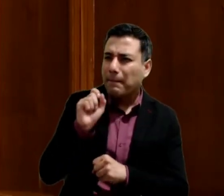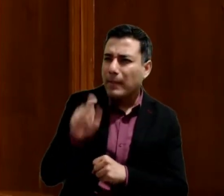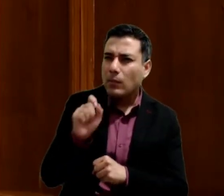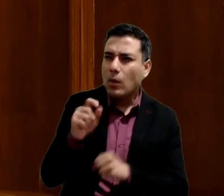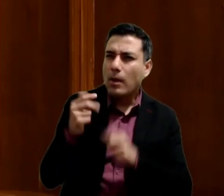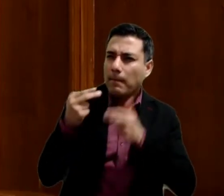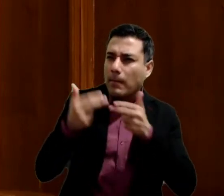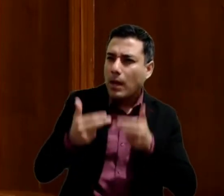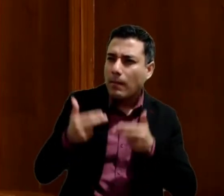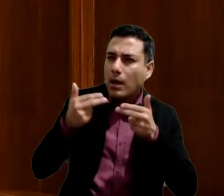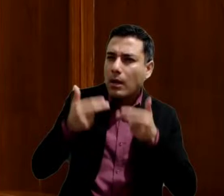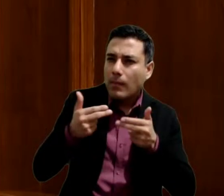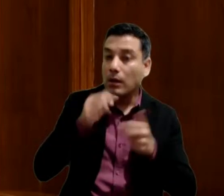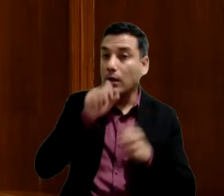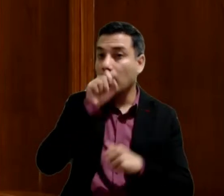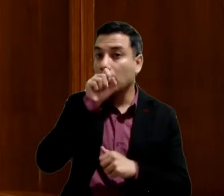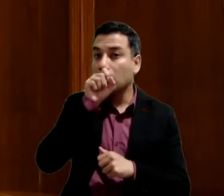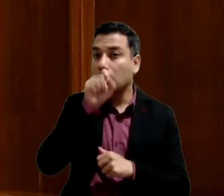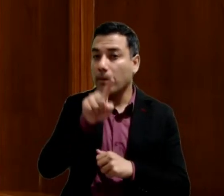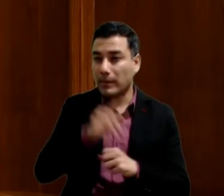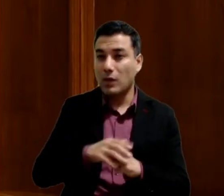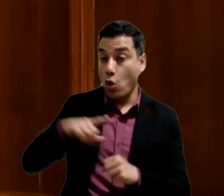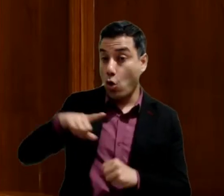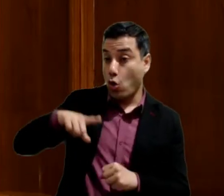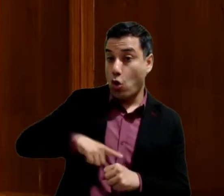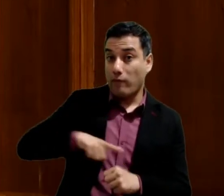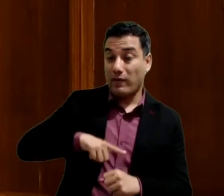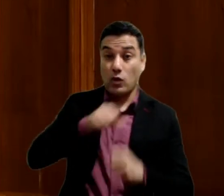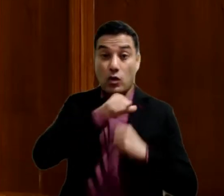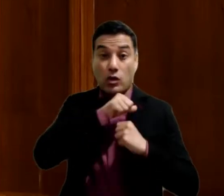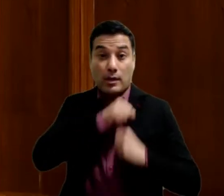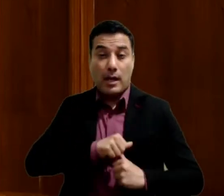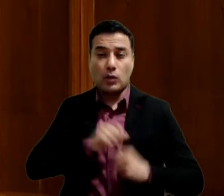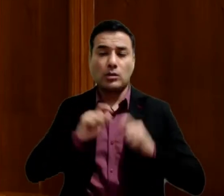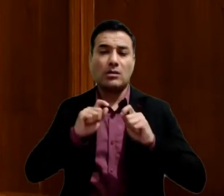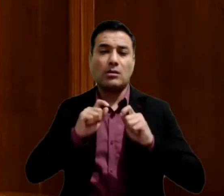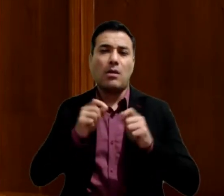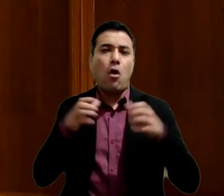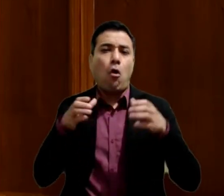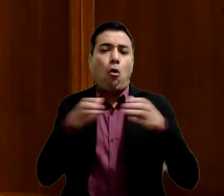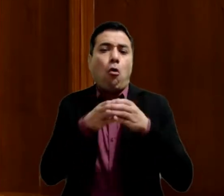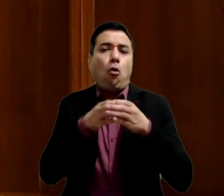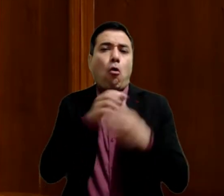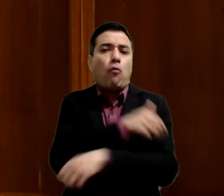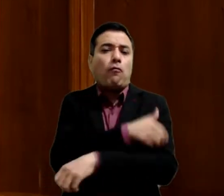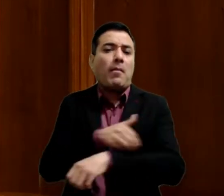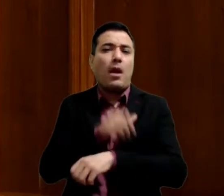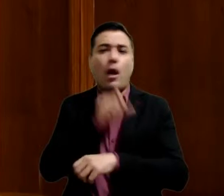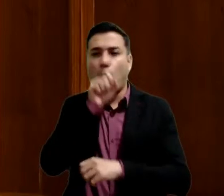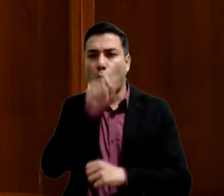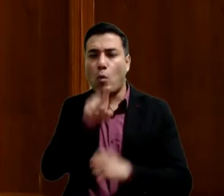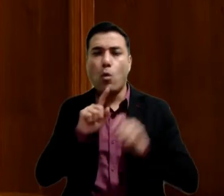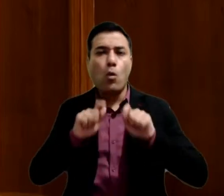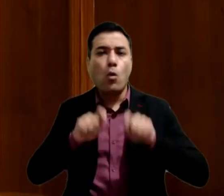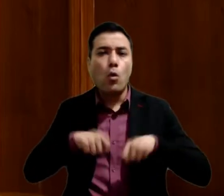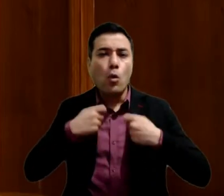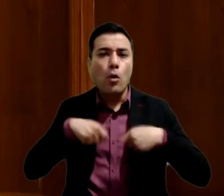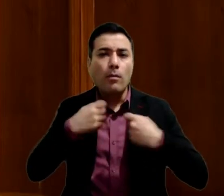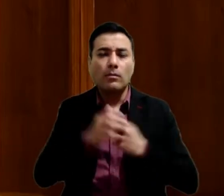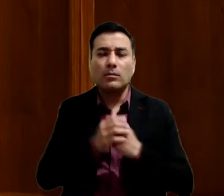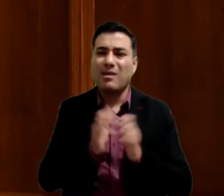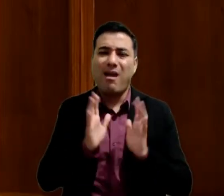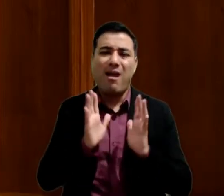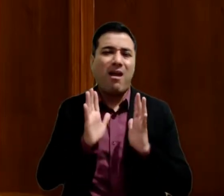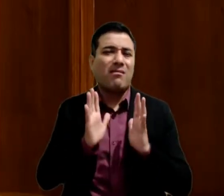cargos públicos se convertían en un botín para las élites, pero eso se les acabó.